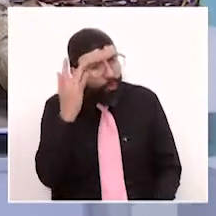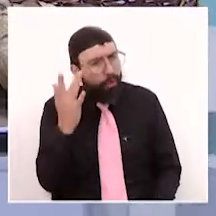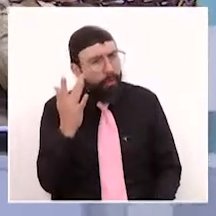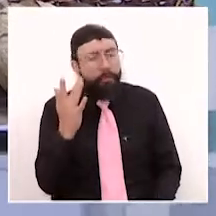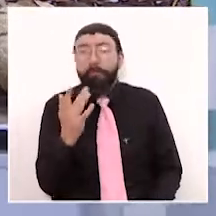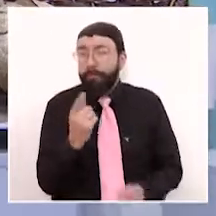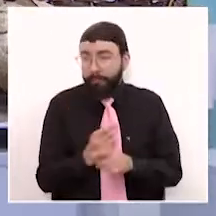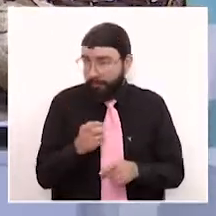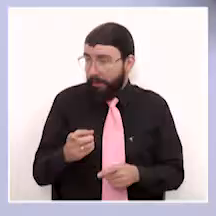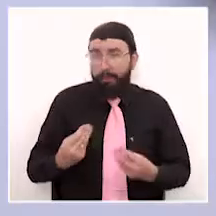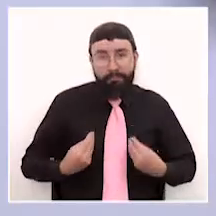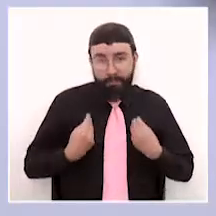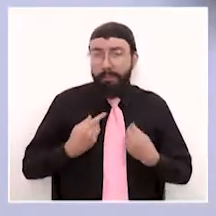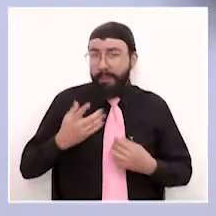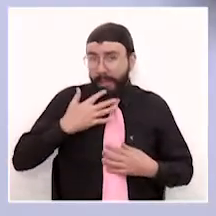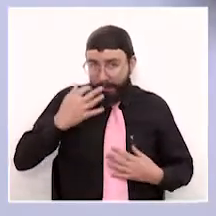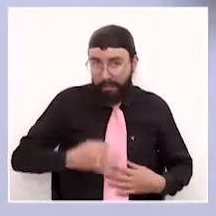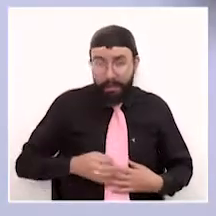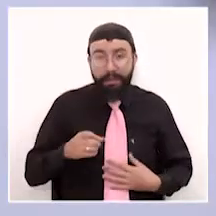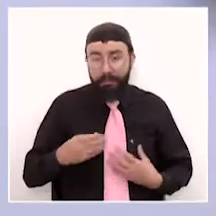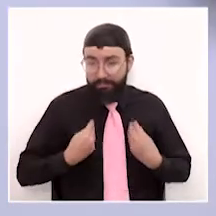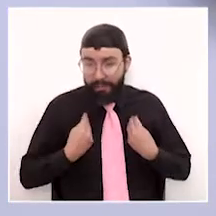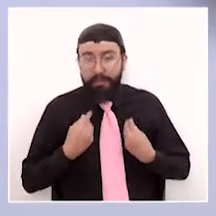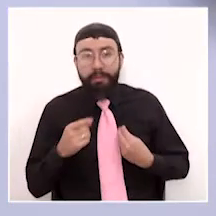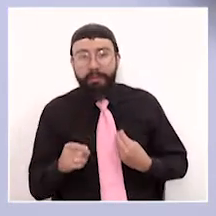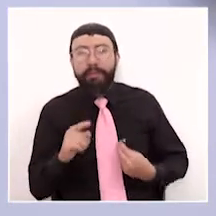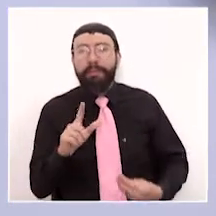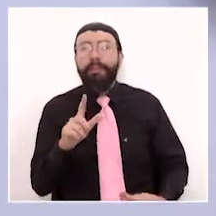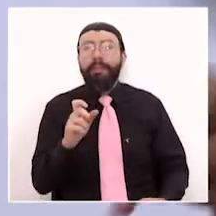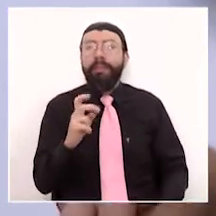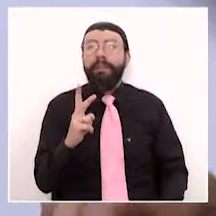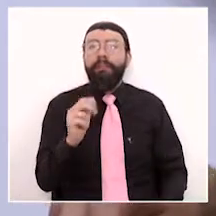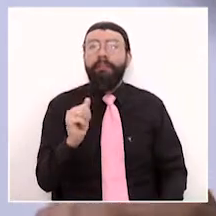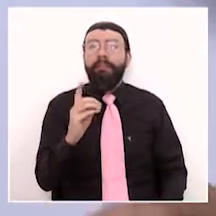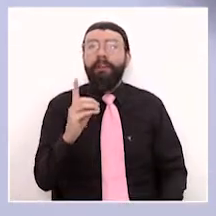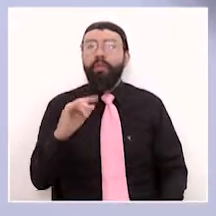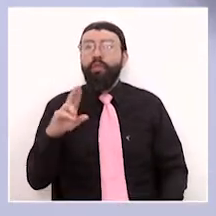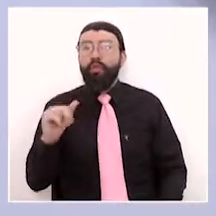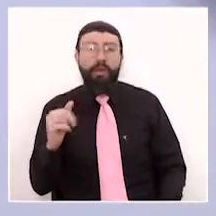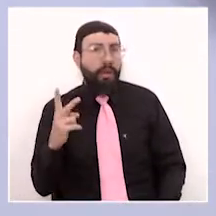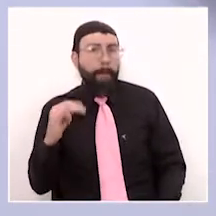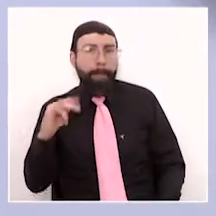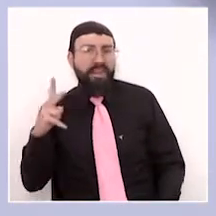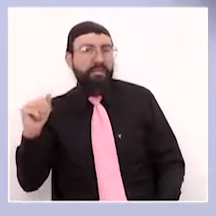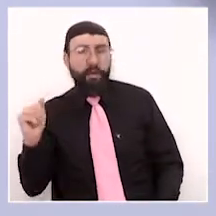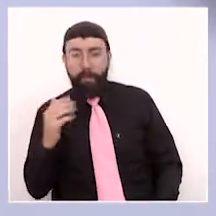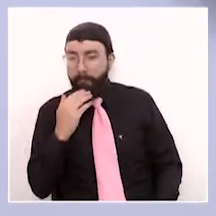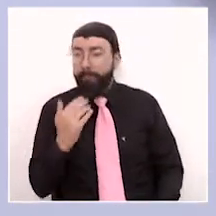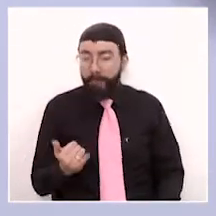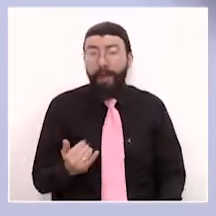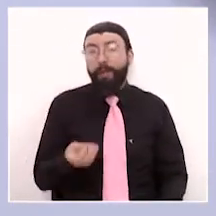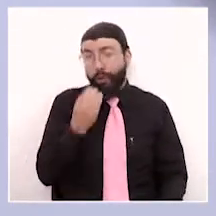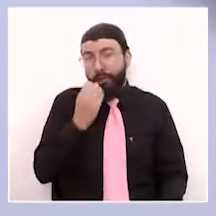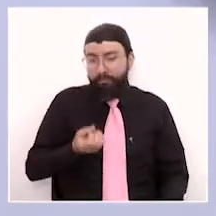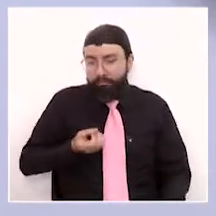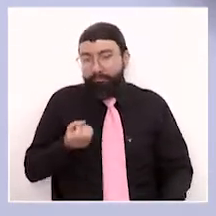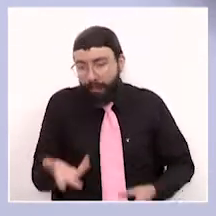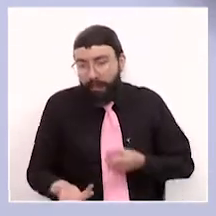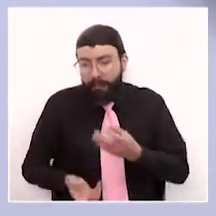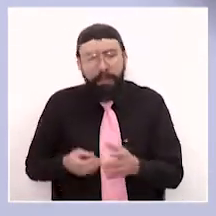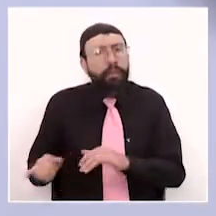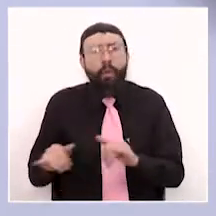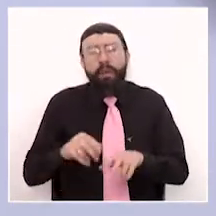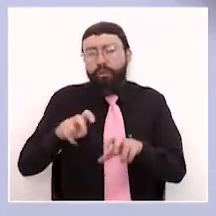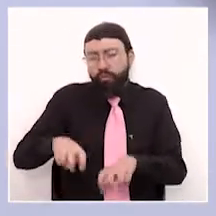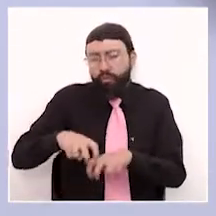está vivo. Son levaduras que están vivas, por eso la masa madre nosotros siempre la tenemos que tener alimentando. Es un cultivo que tenemos